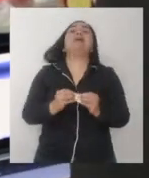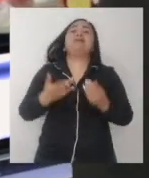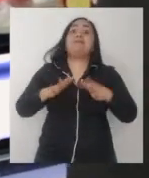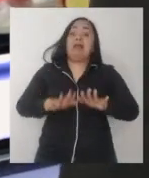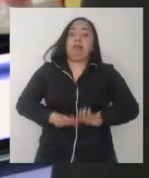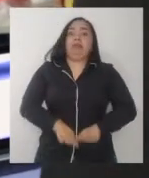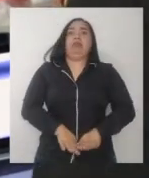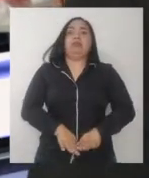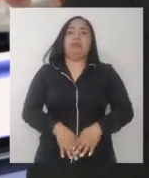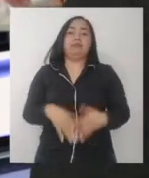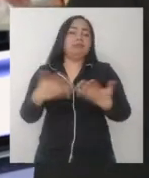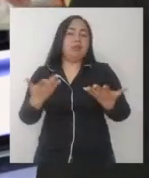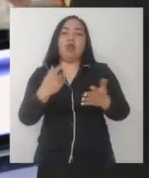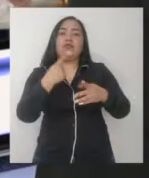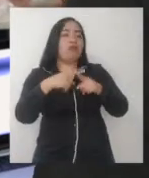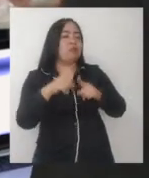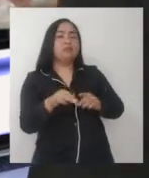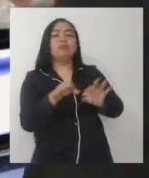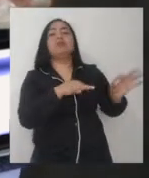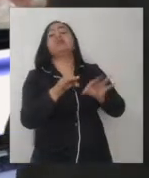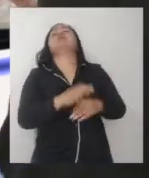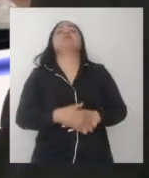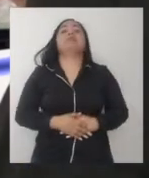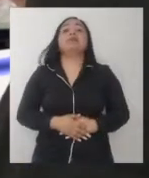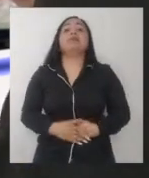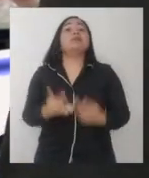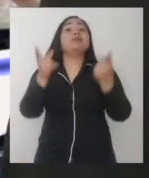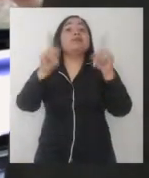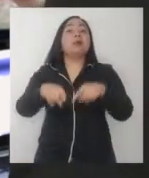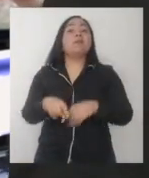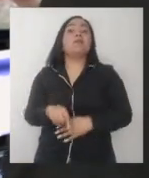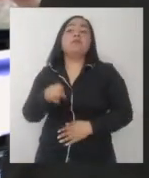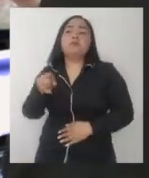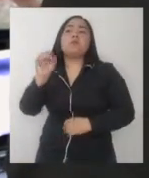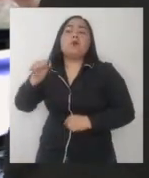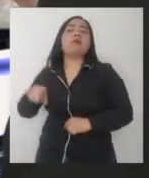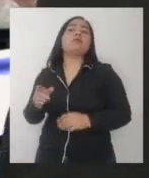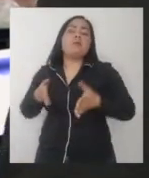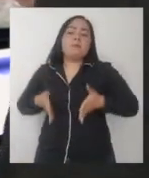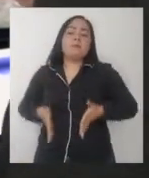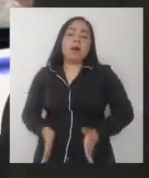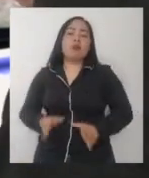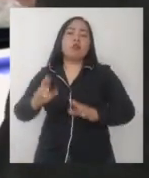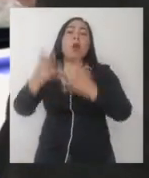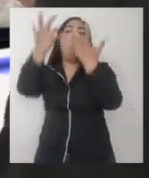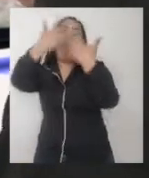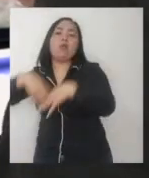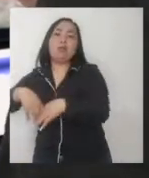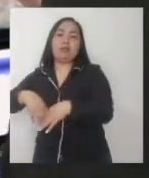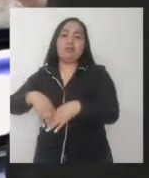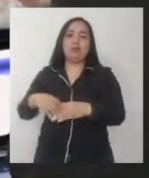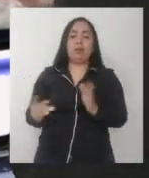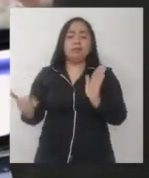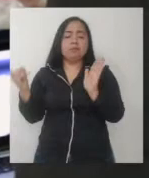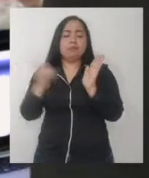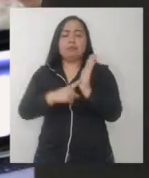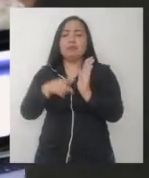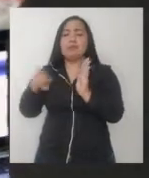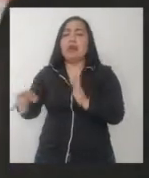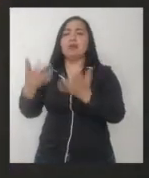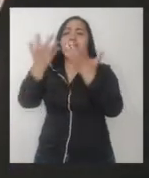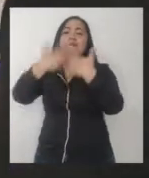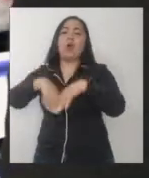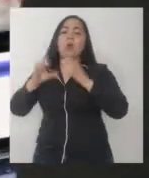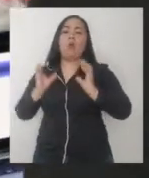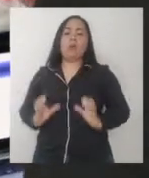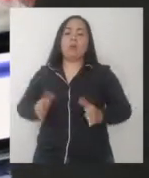llama. Y además podemos hacerlo de forma automática con un expulsor neumático que programa